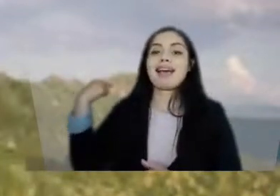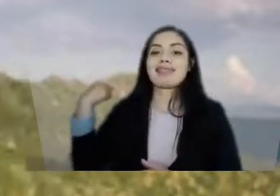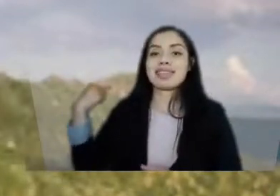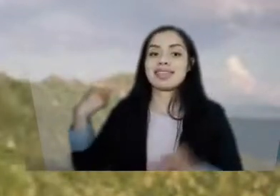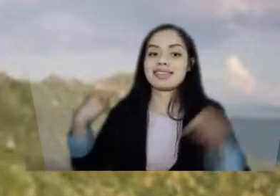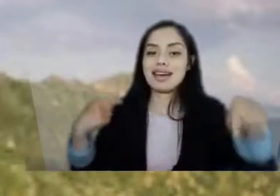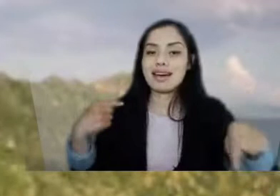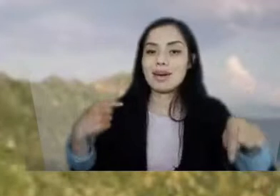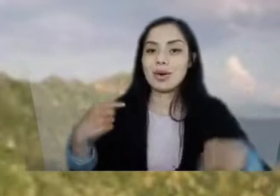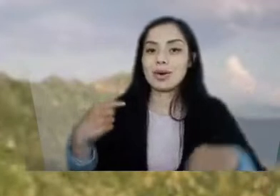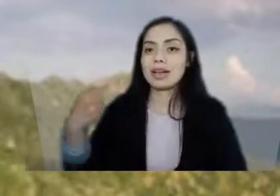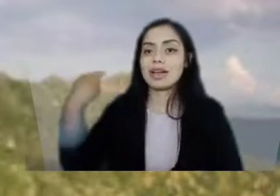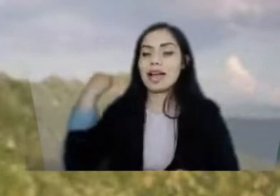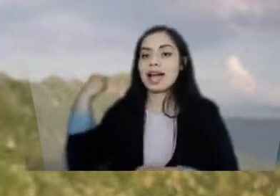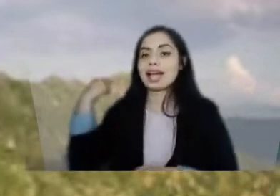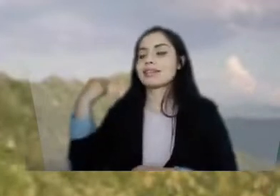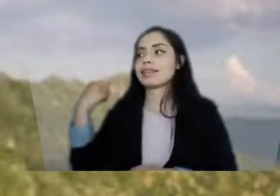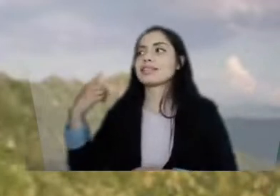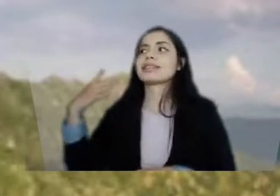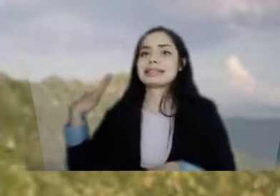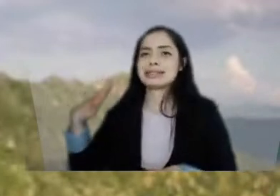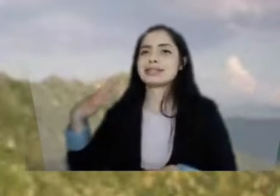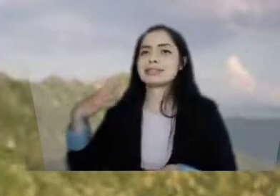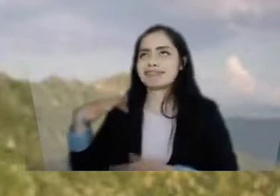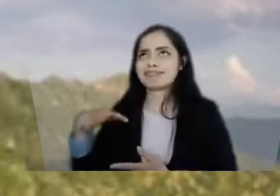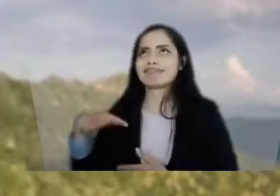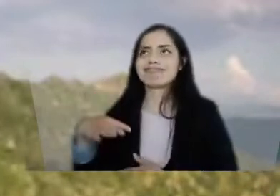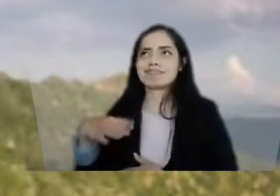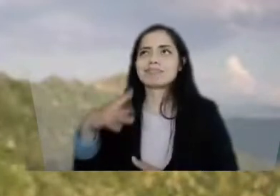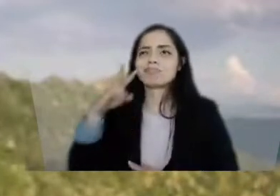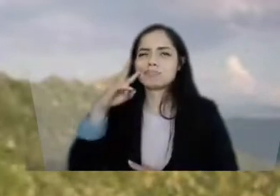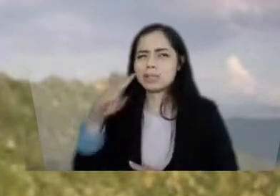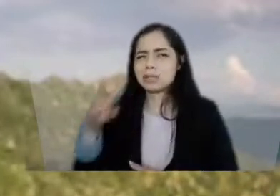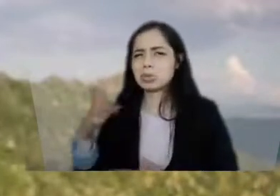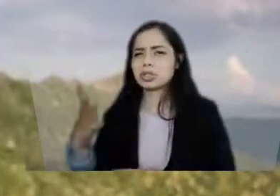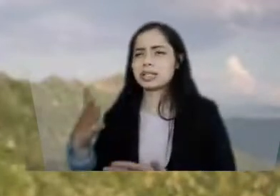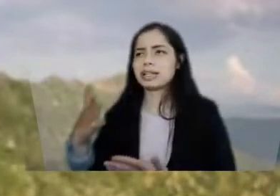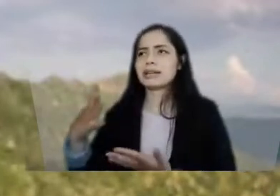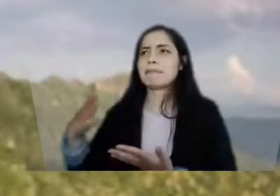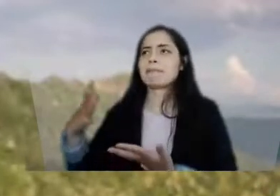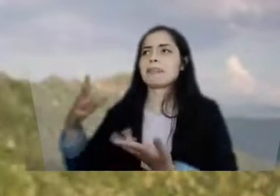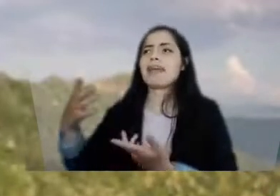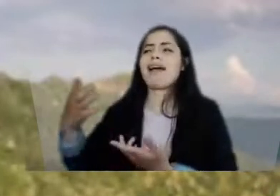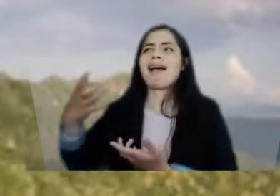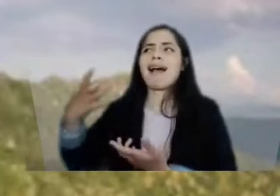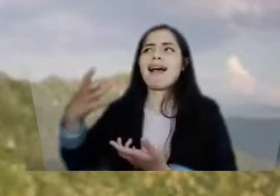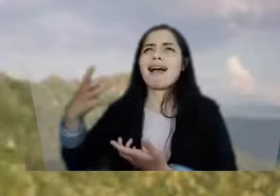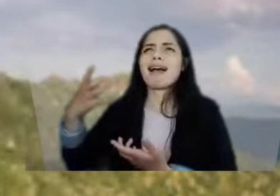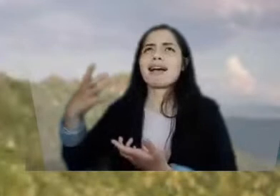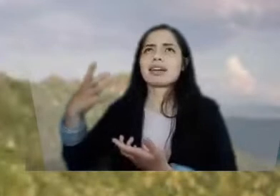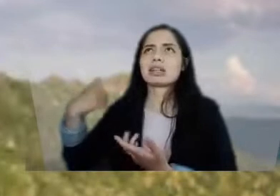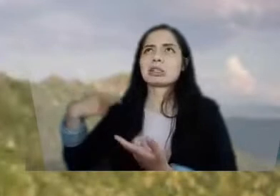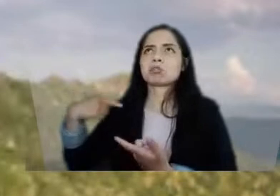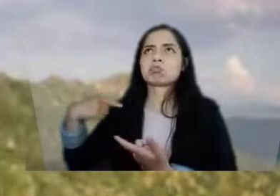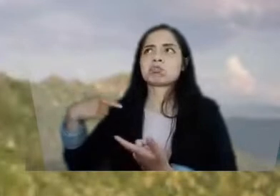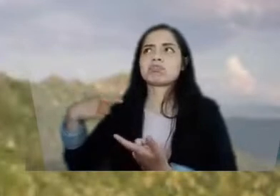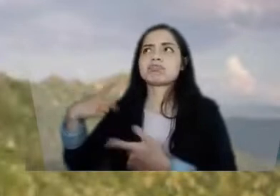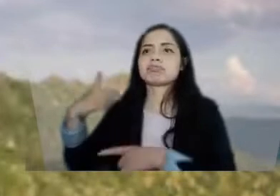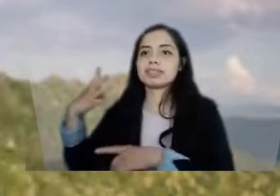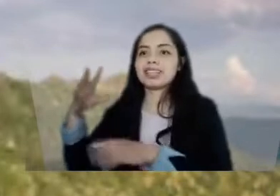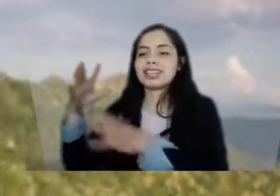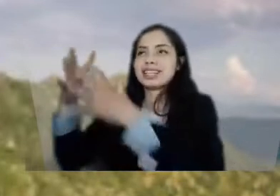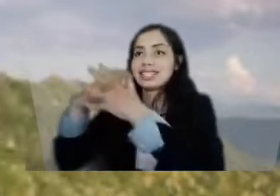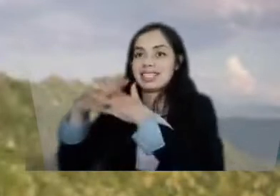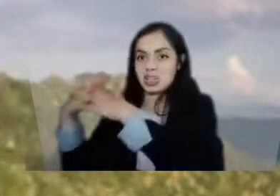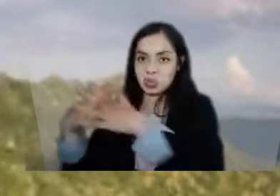personas nacionales, personas locales. Hubo apoyo de ornitólogos en ese momento, que eran pues de, digamos, de un ámbito nacional, y